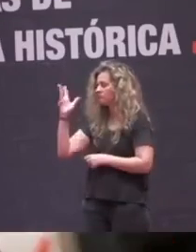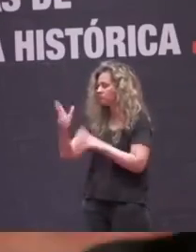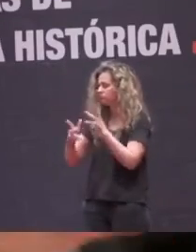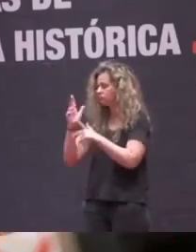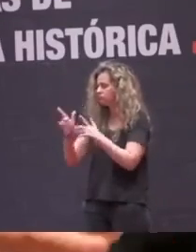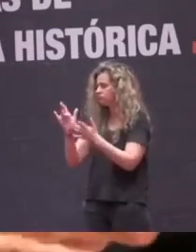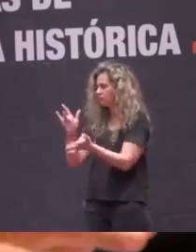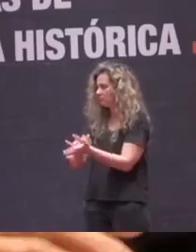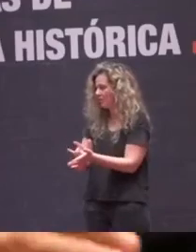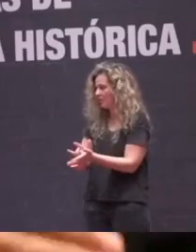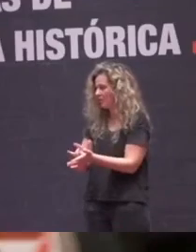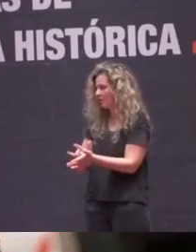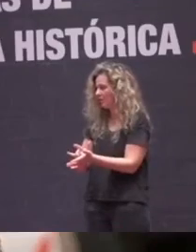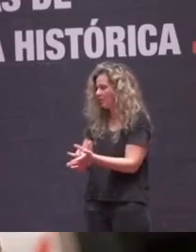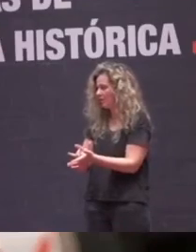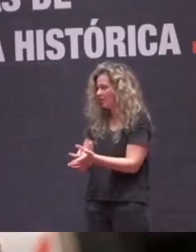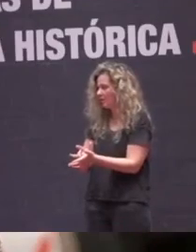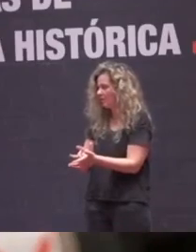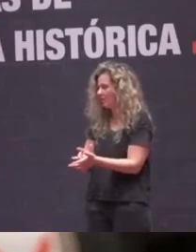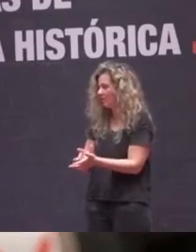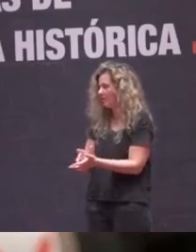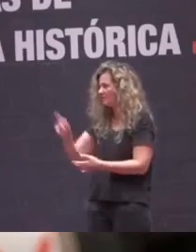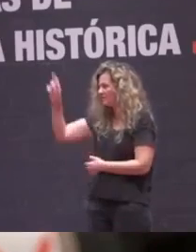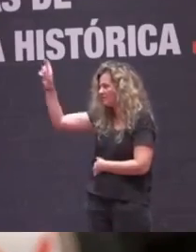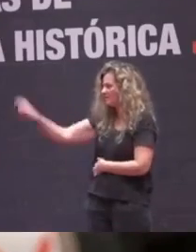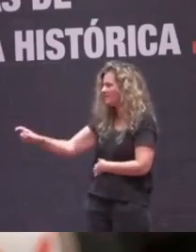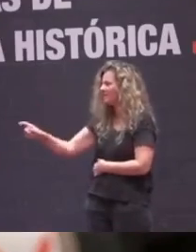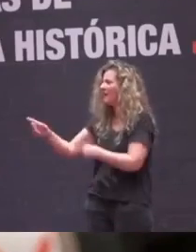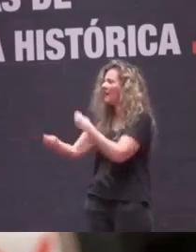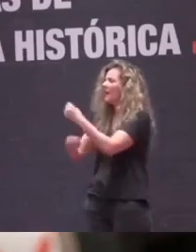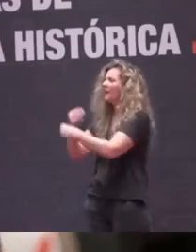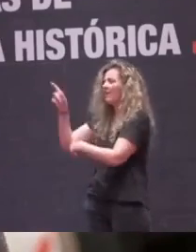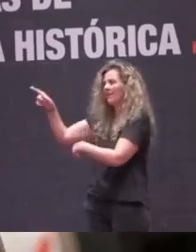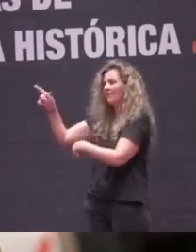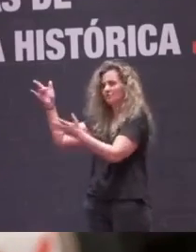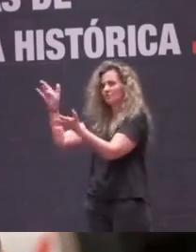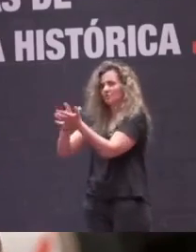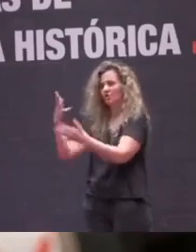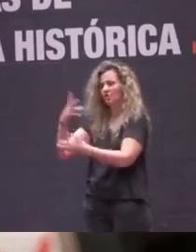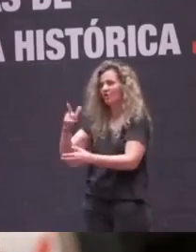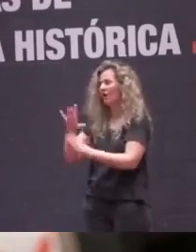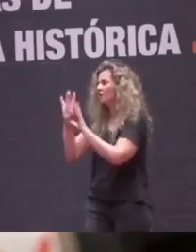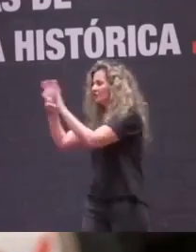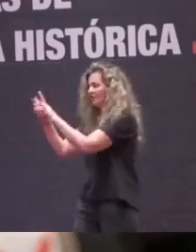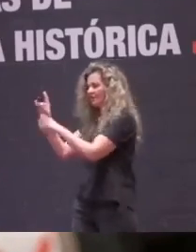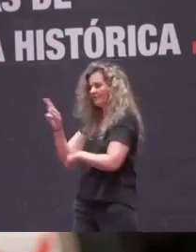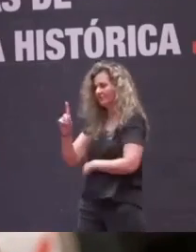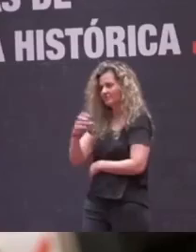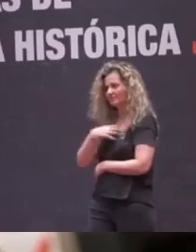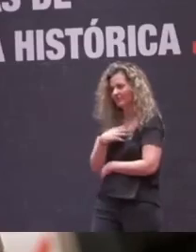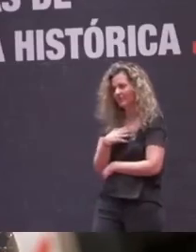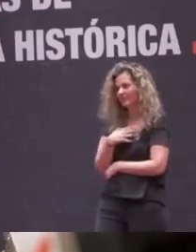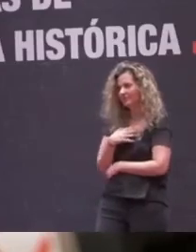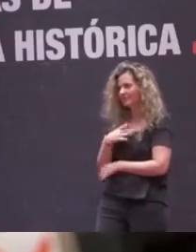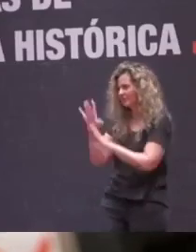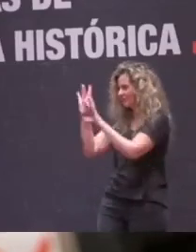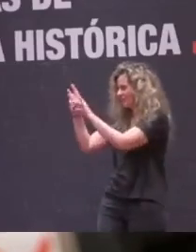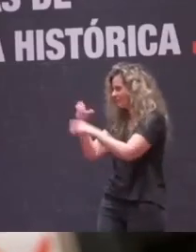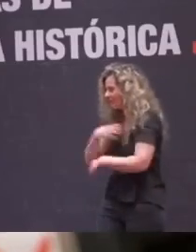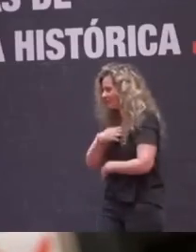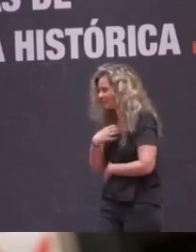robo. De acordo. Oiga, e cos organizadores do robo que facemos? Ah, no, a ese non se les pode tocar. Non se les pode